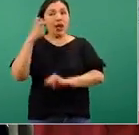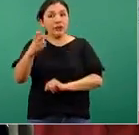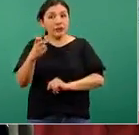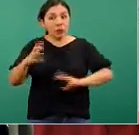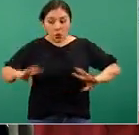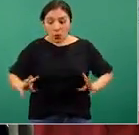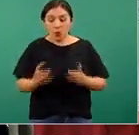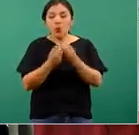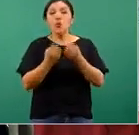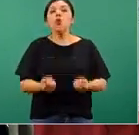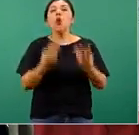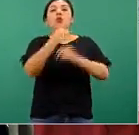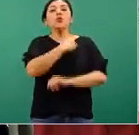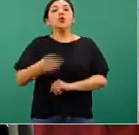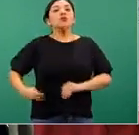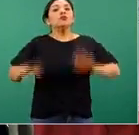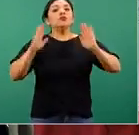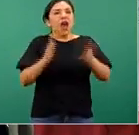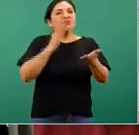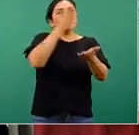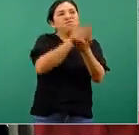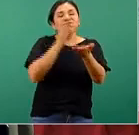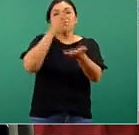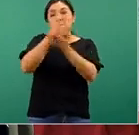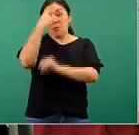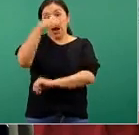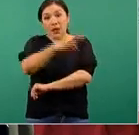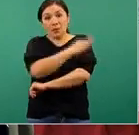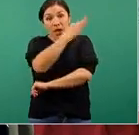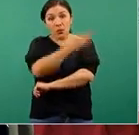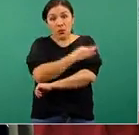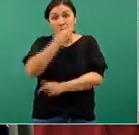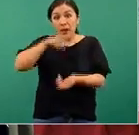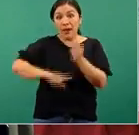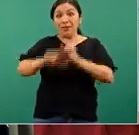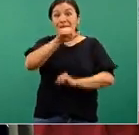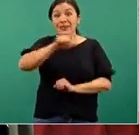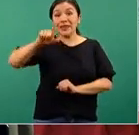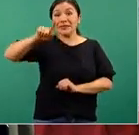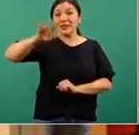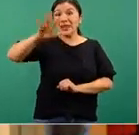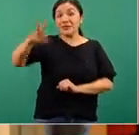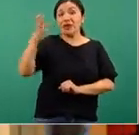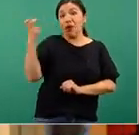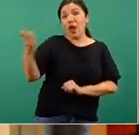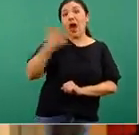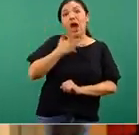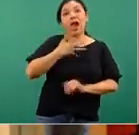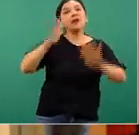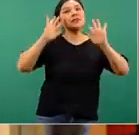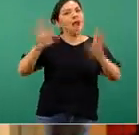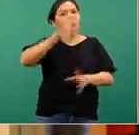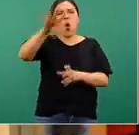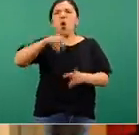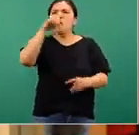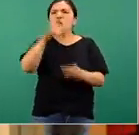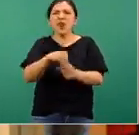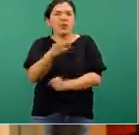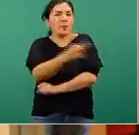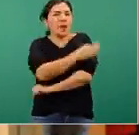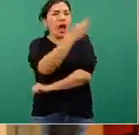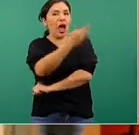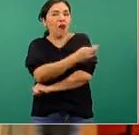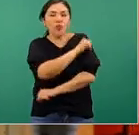conjunto de municipios donde ya se ha trabajado la vacunación. Estos 775 es donde ya se ha logrado la cobertura